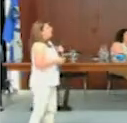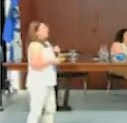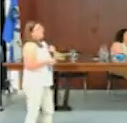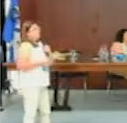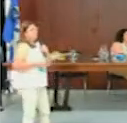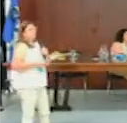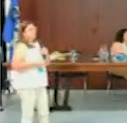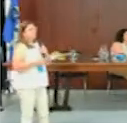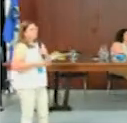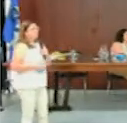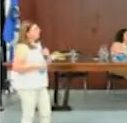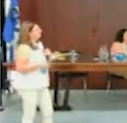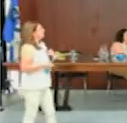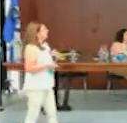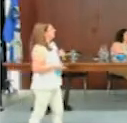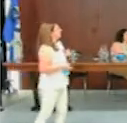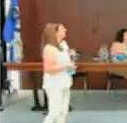Relación médico-paciente.